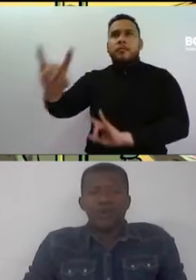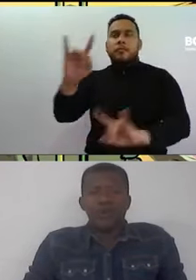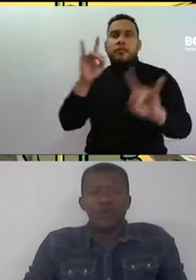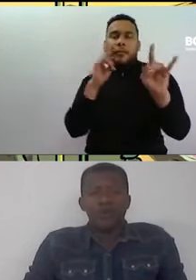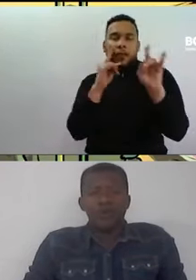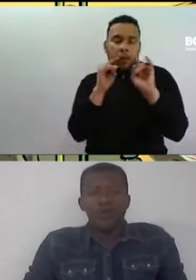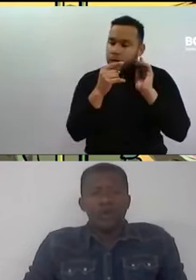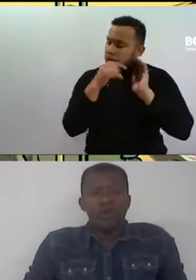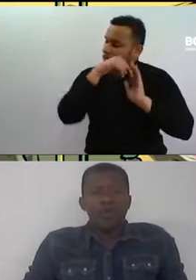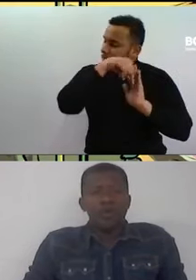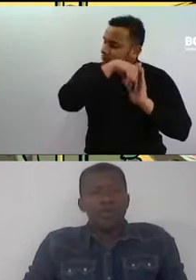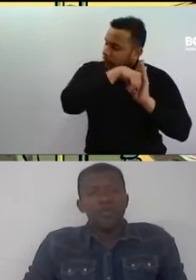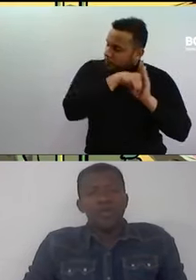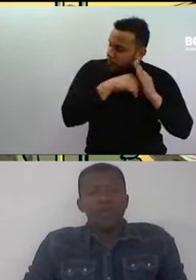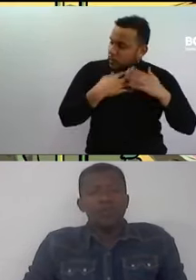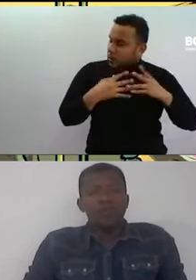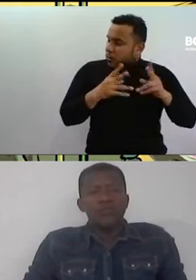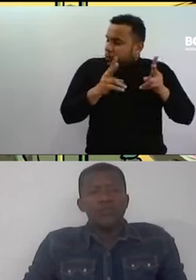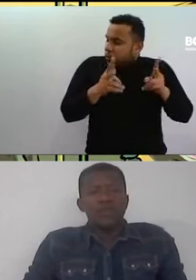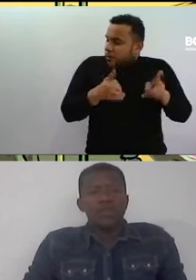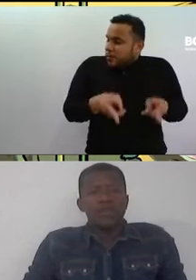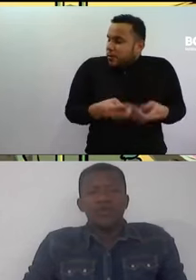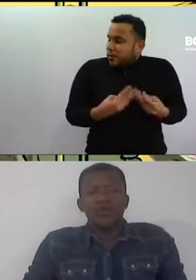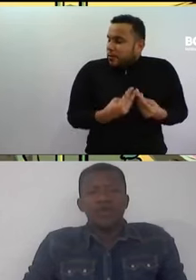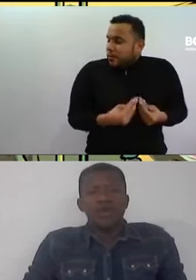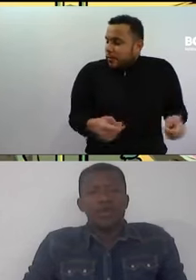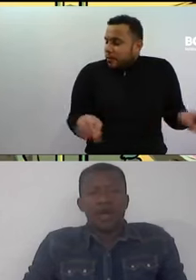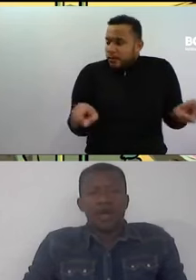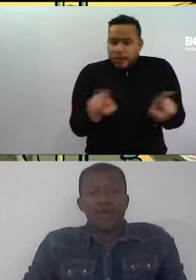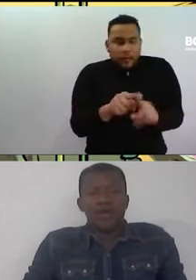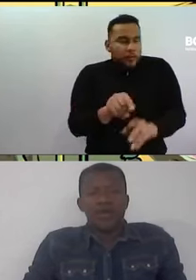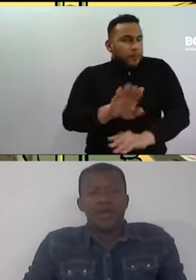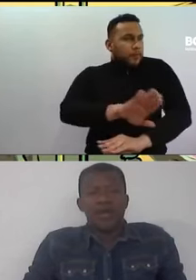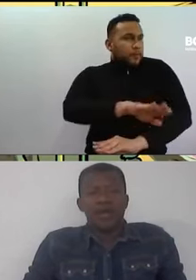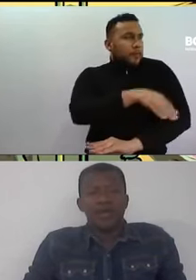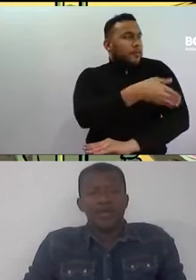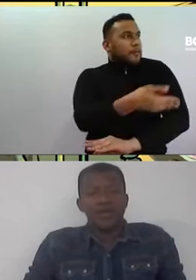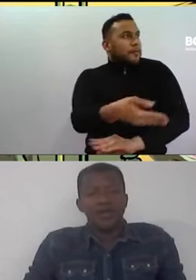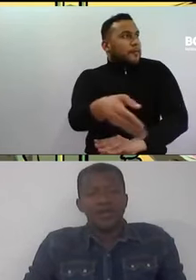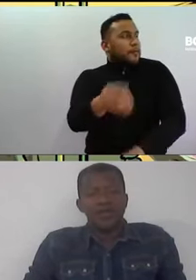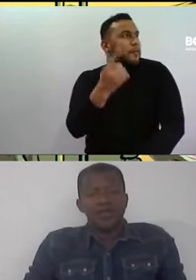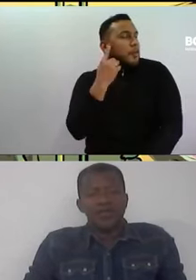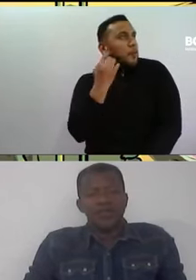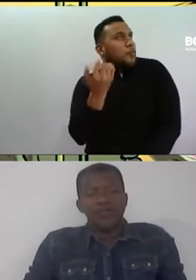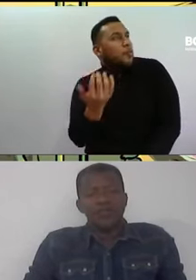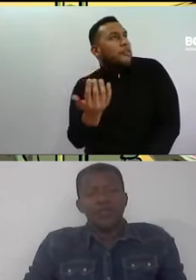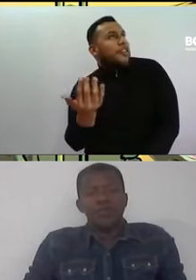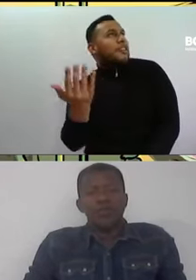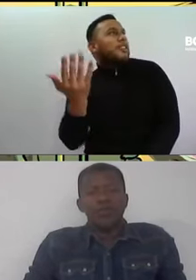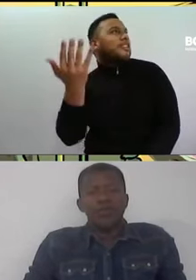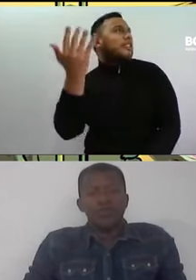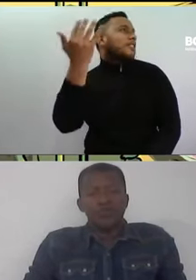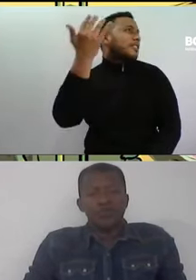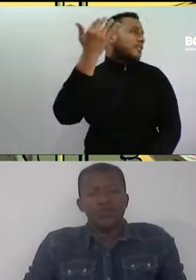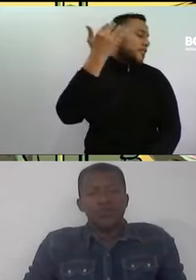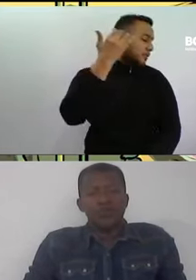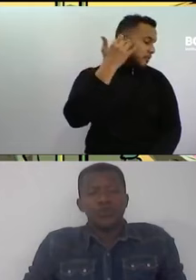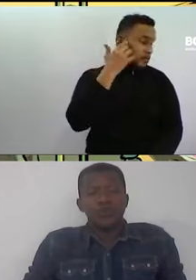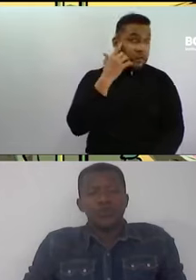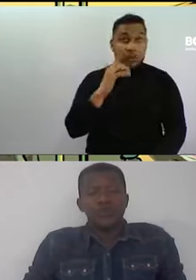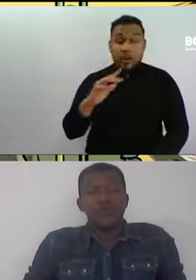descanso como una música nueva que cae. Descubro